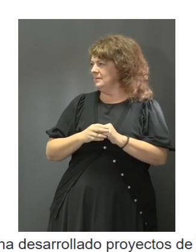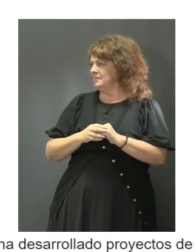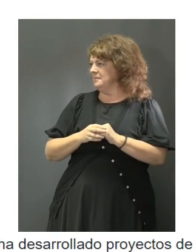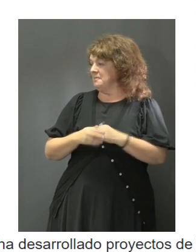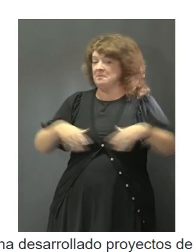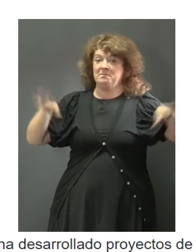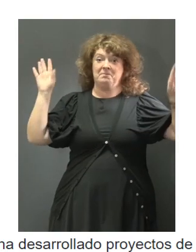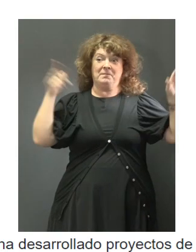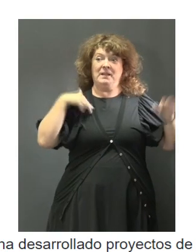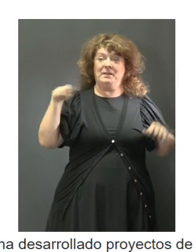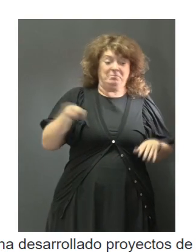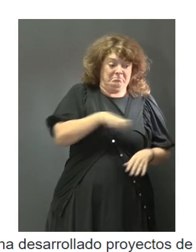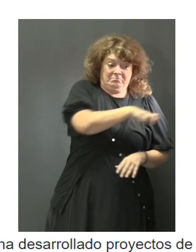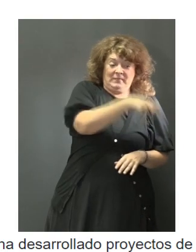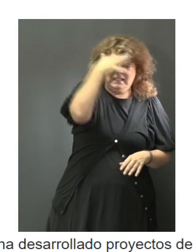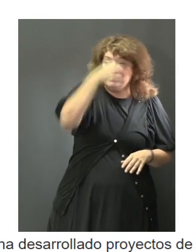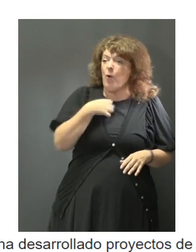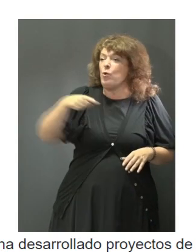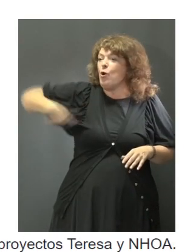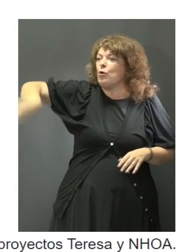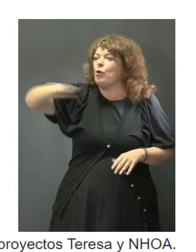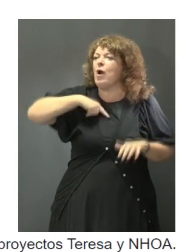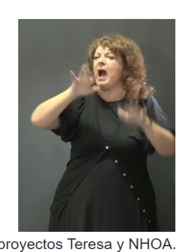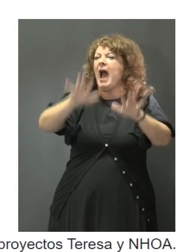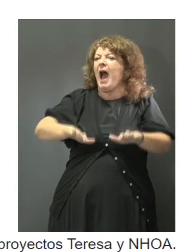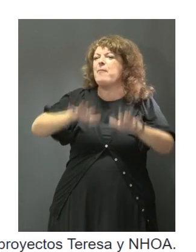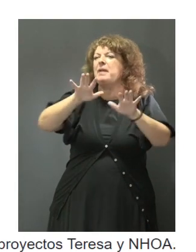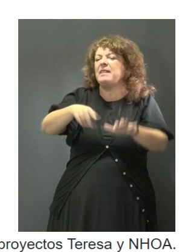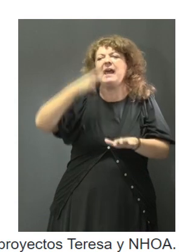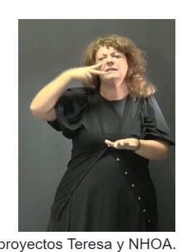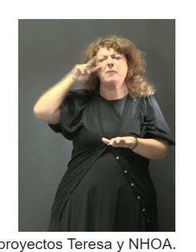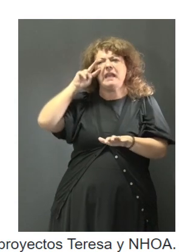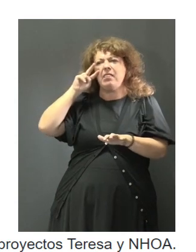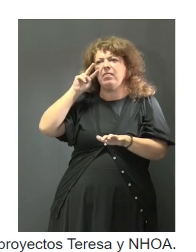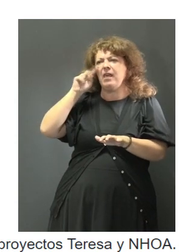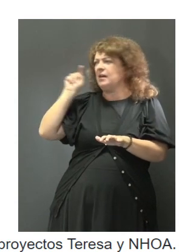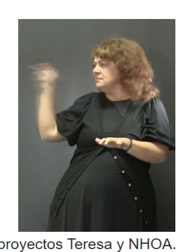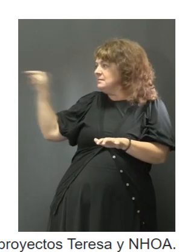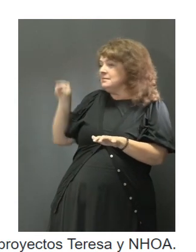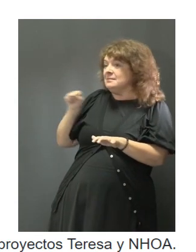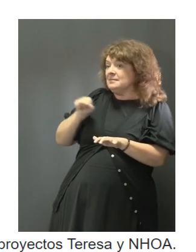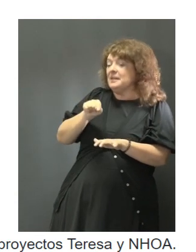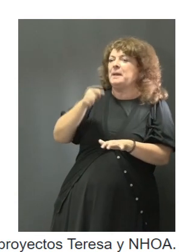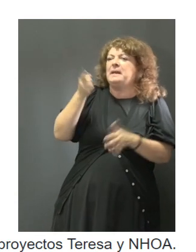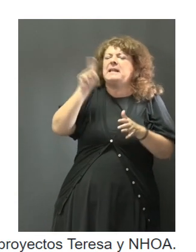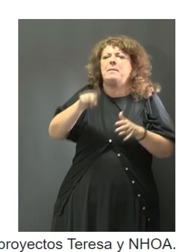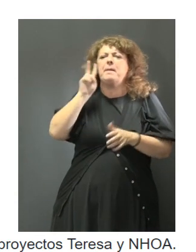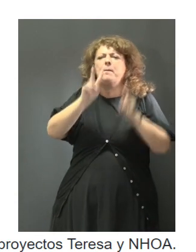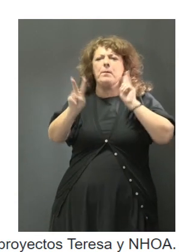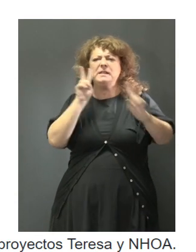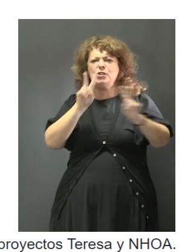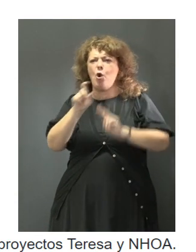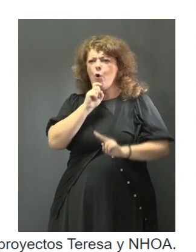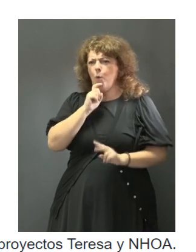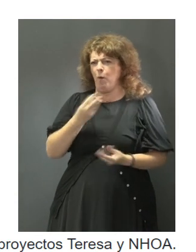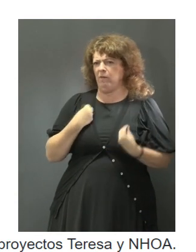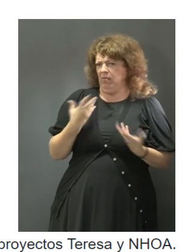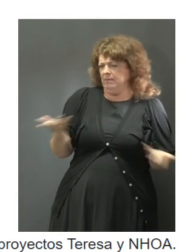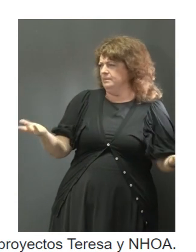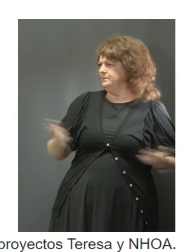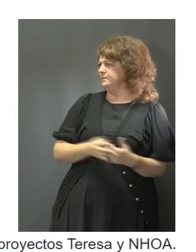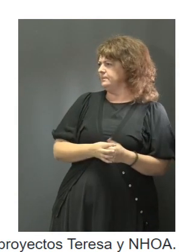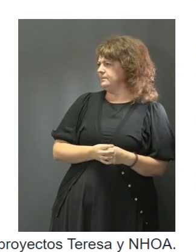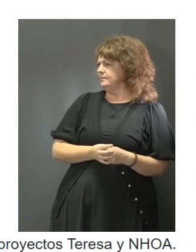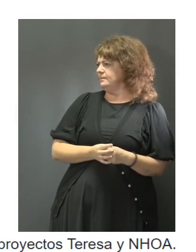que vamos a poder aprender muchísimo de sus experiencias, de sus visiones. Y bueno, pues